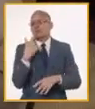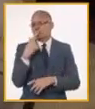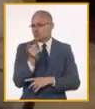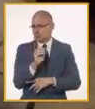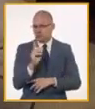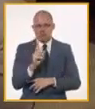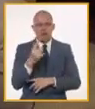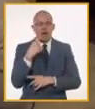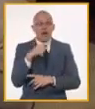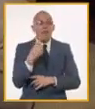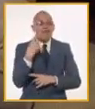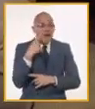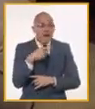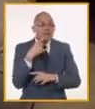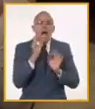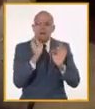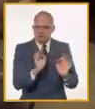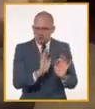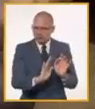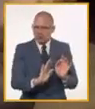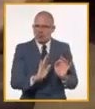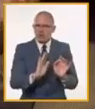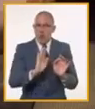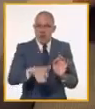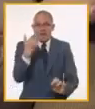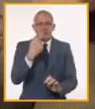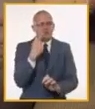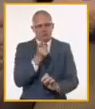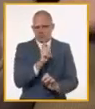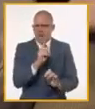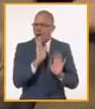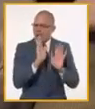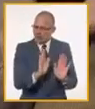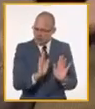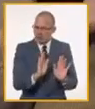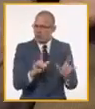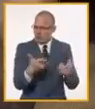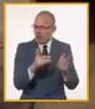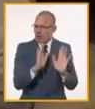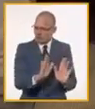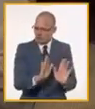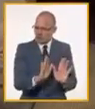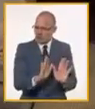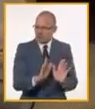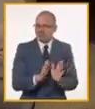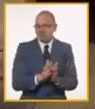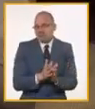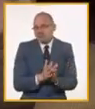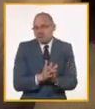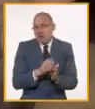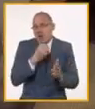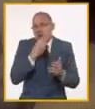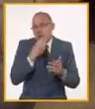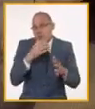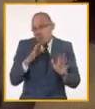exactamente lleva. Y bueno, quizás sea un poco, no lo niego, que a lo mejor